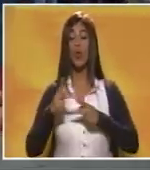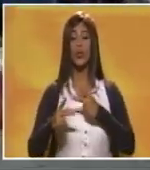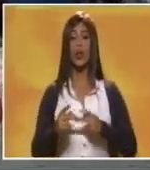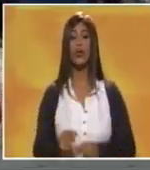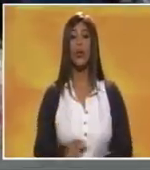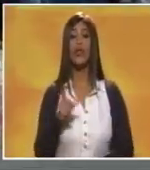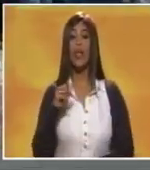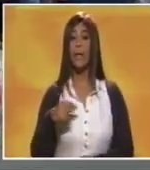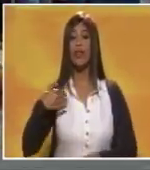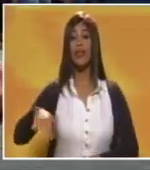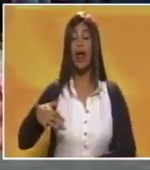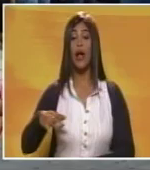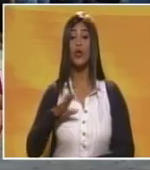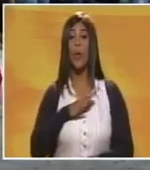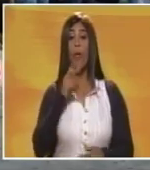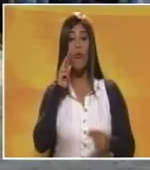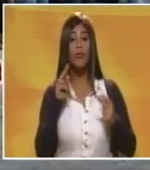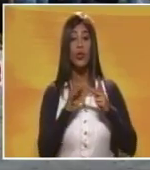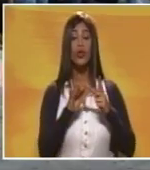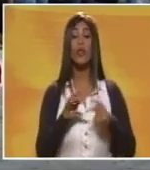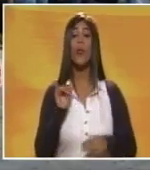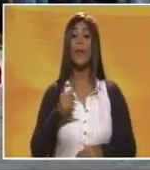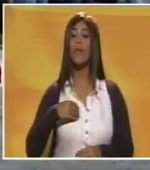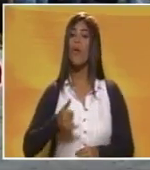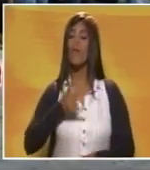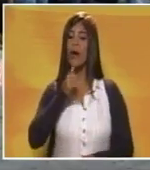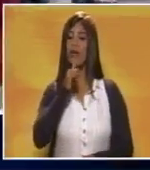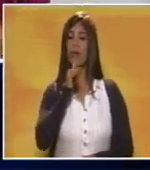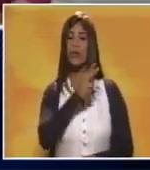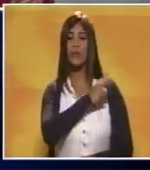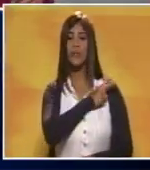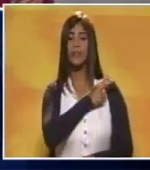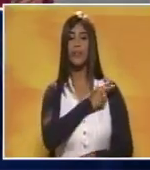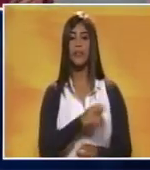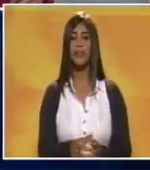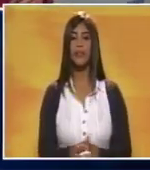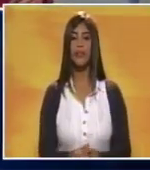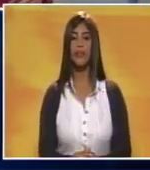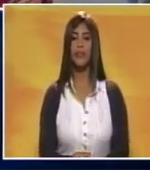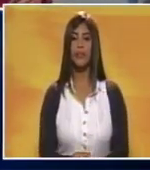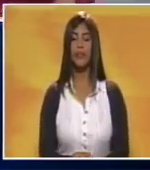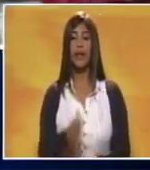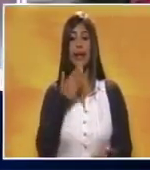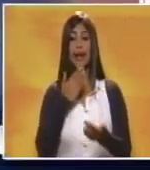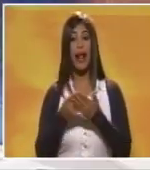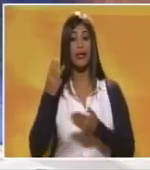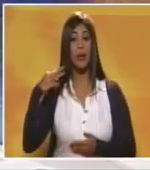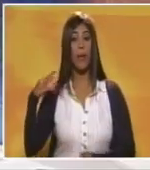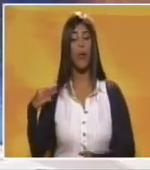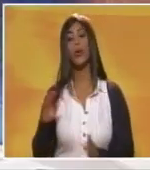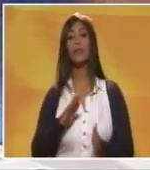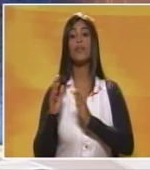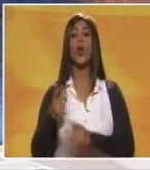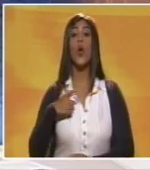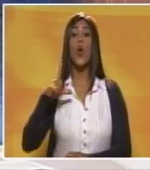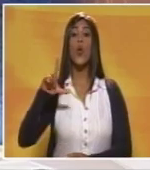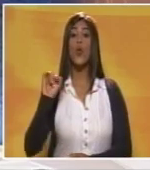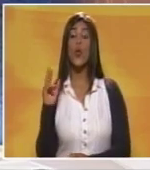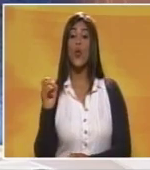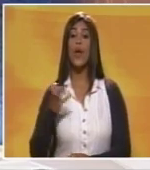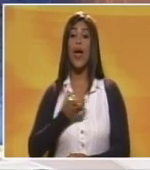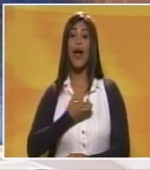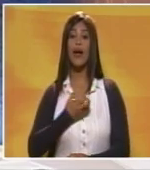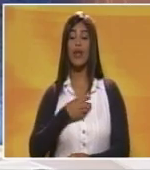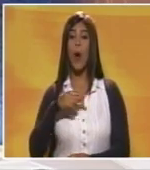también el derecho que tienen a verlo. Es nuestro aporte, ustedes sigan con mucho más de nuestra emisión meridiana. Muchísimas gracias, Maoli. Luis Figueroa, alcalde del